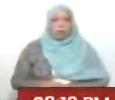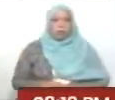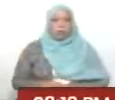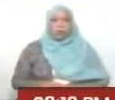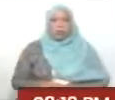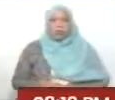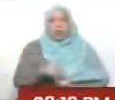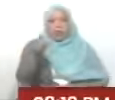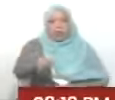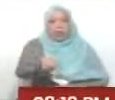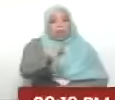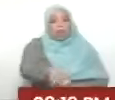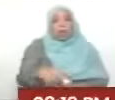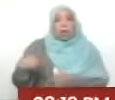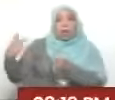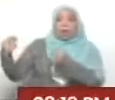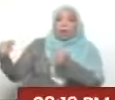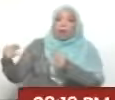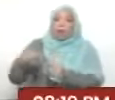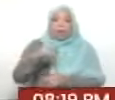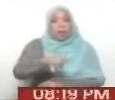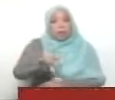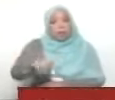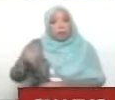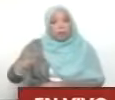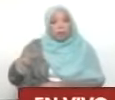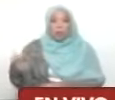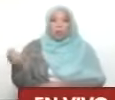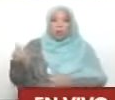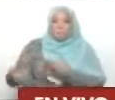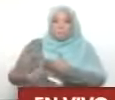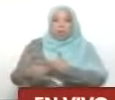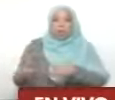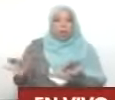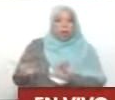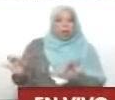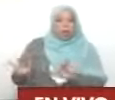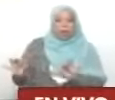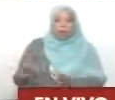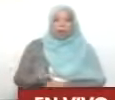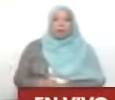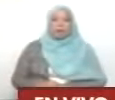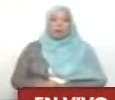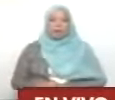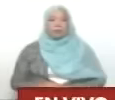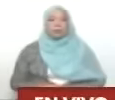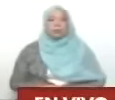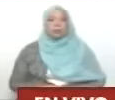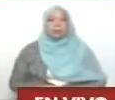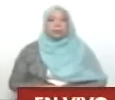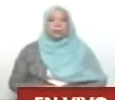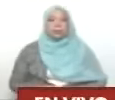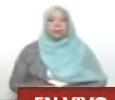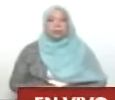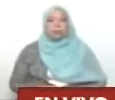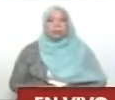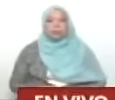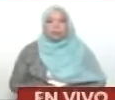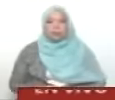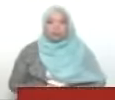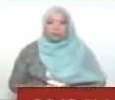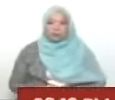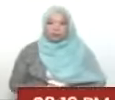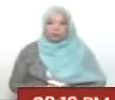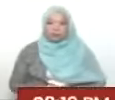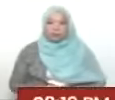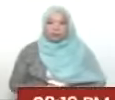No, en la calle andamos nosotros. ¿Y no lo para? Nadie. Bueno, está bien.